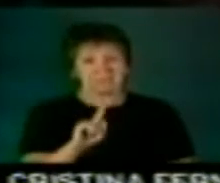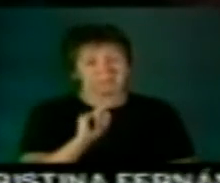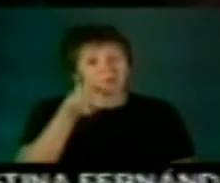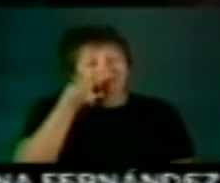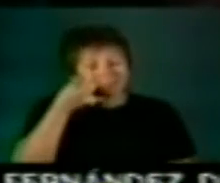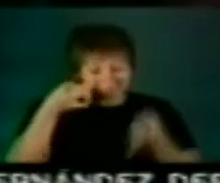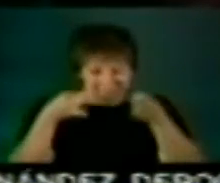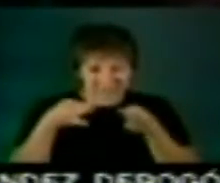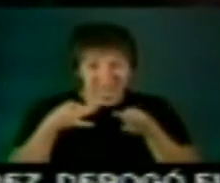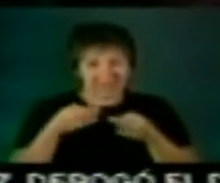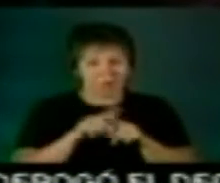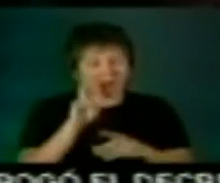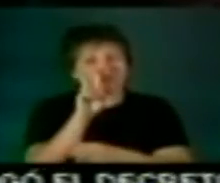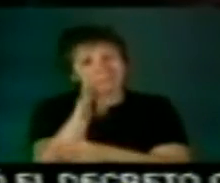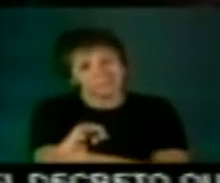testigos de la celebración.